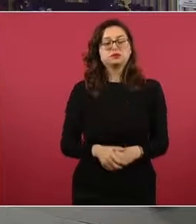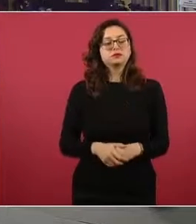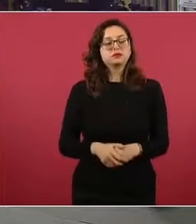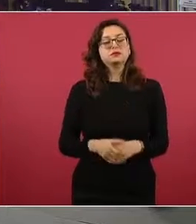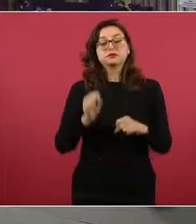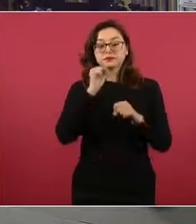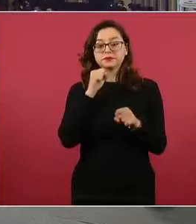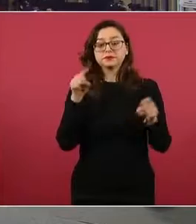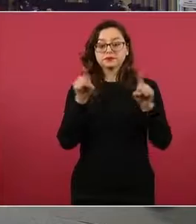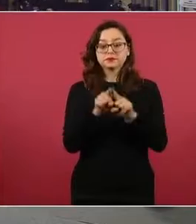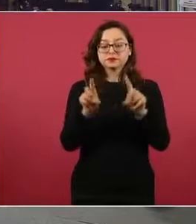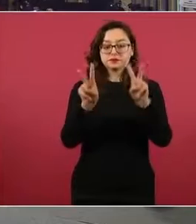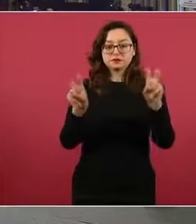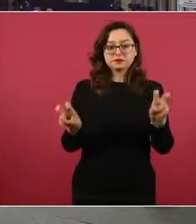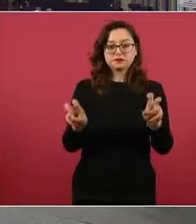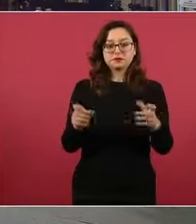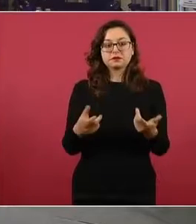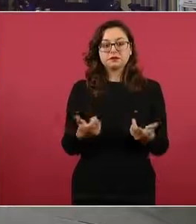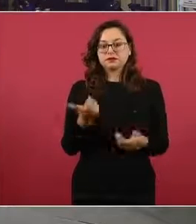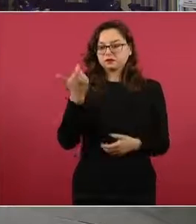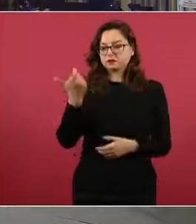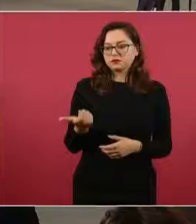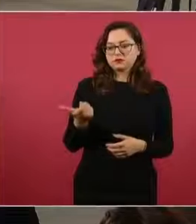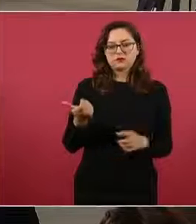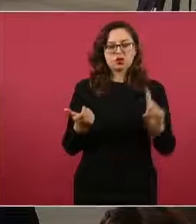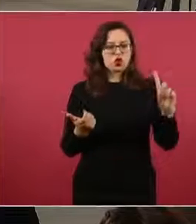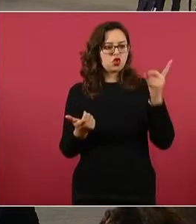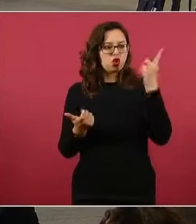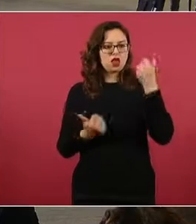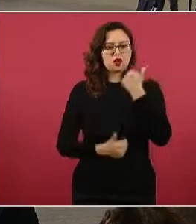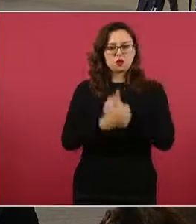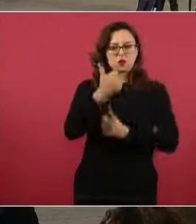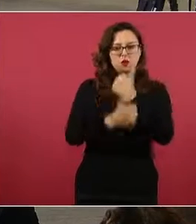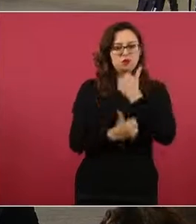una vez también para darlo a conocer, o no, ya,